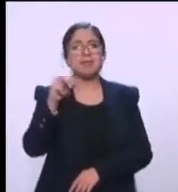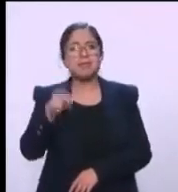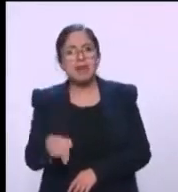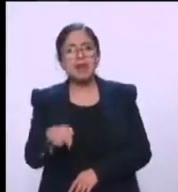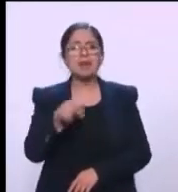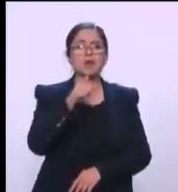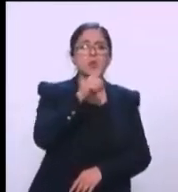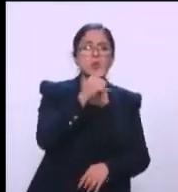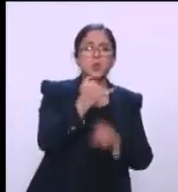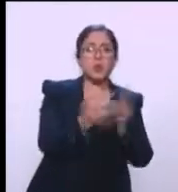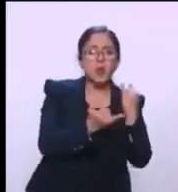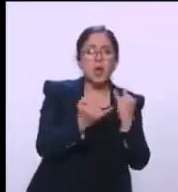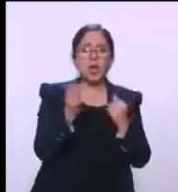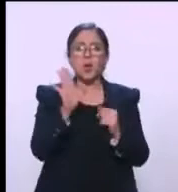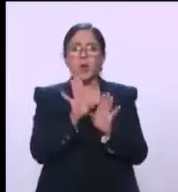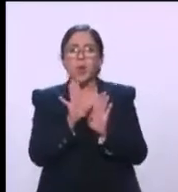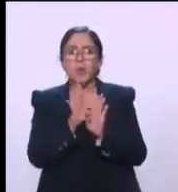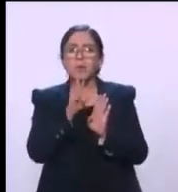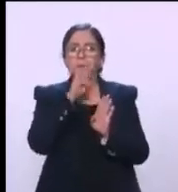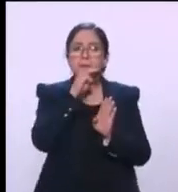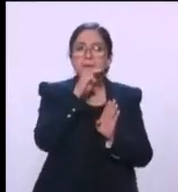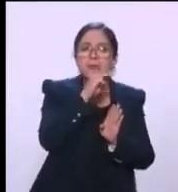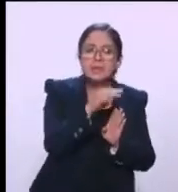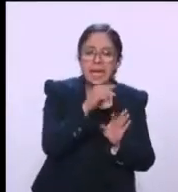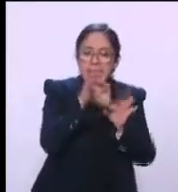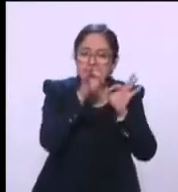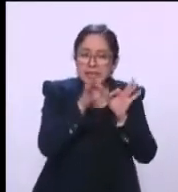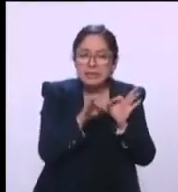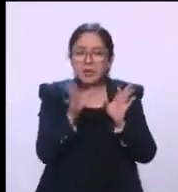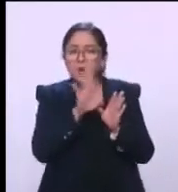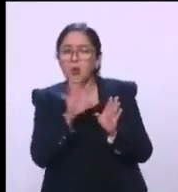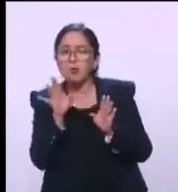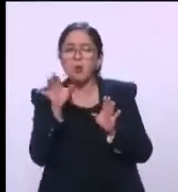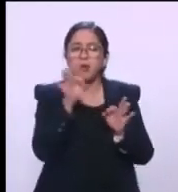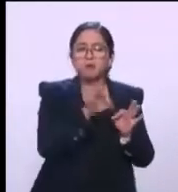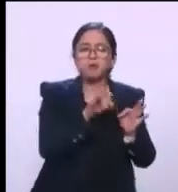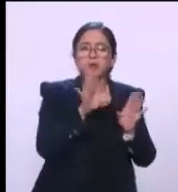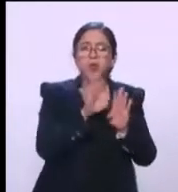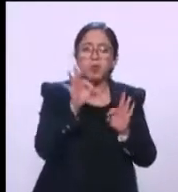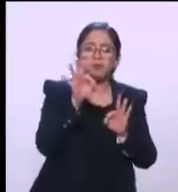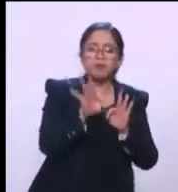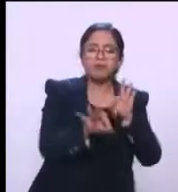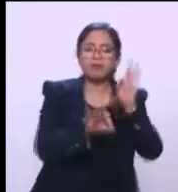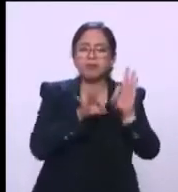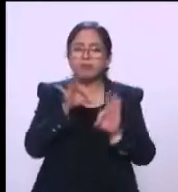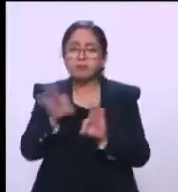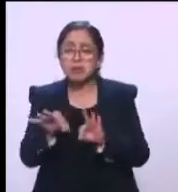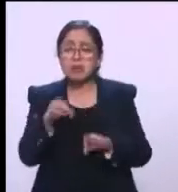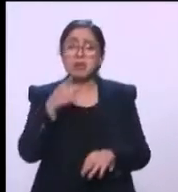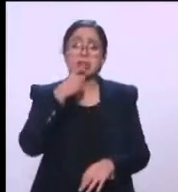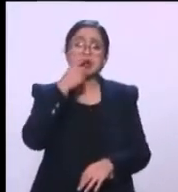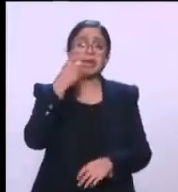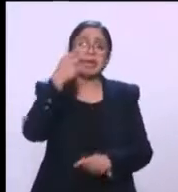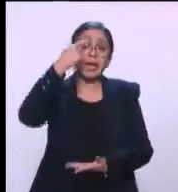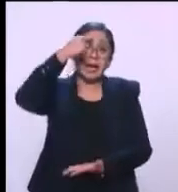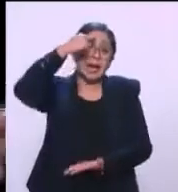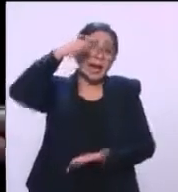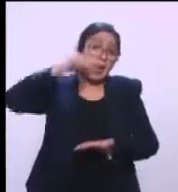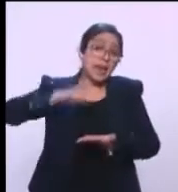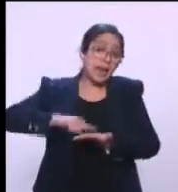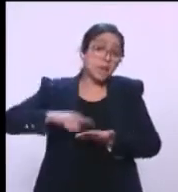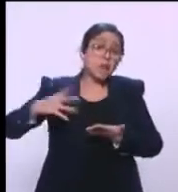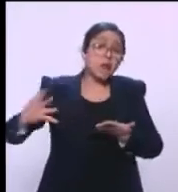tan claro, a dar mensajes no tan explícitos, sino más bien implícitos, ¿no? Como creemos que vamos a ganar, tenemos